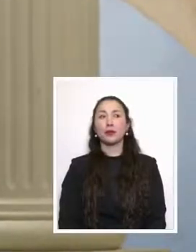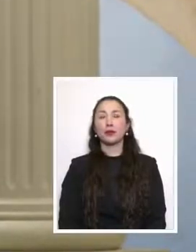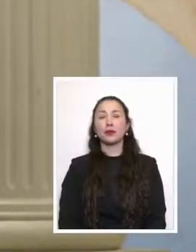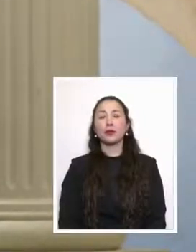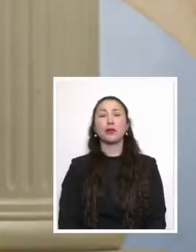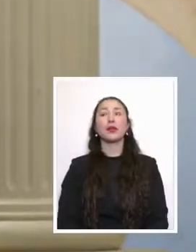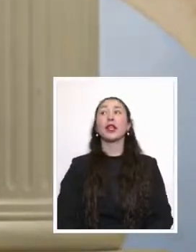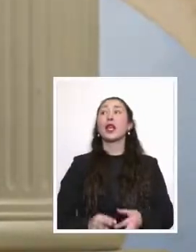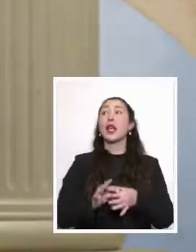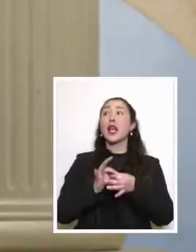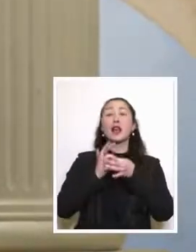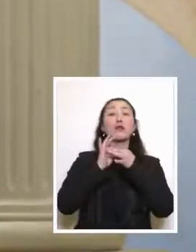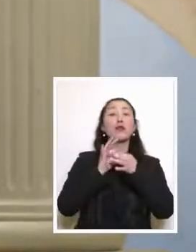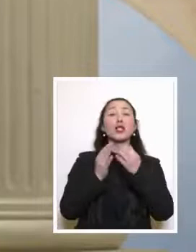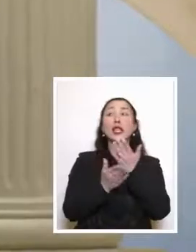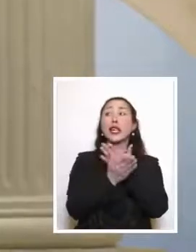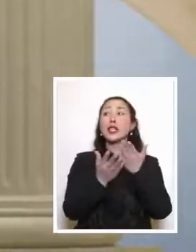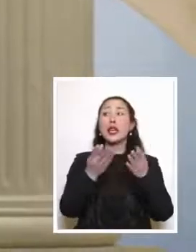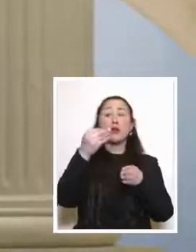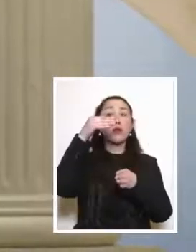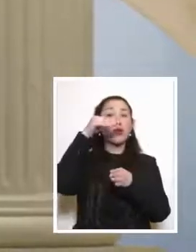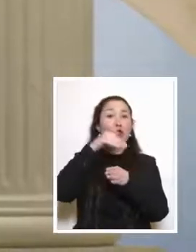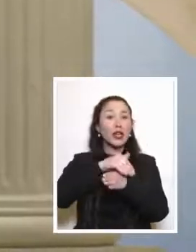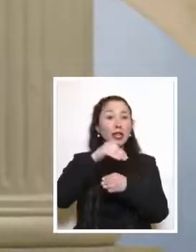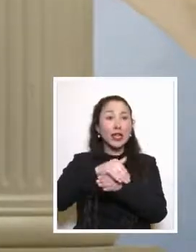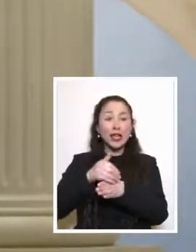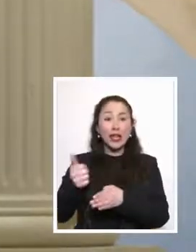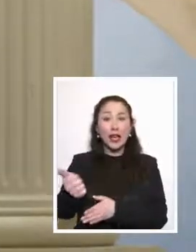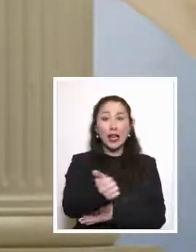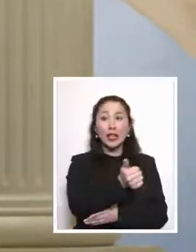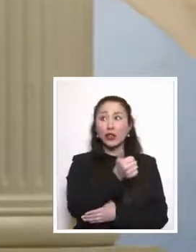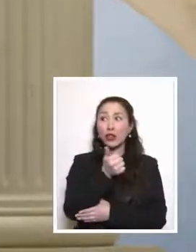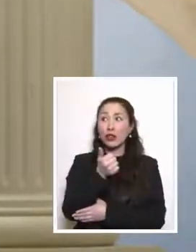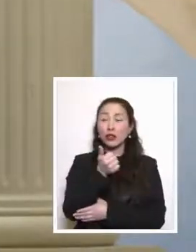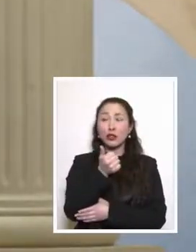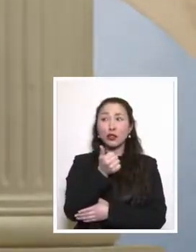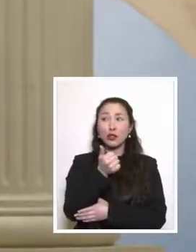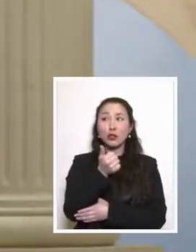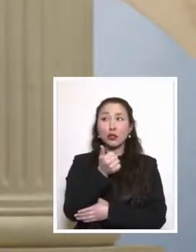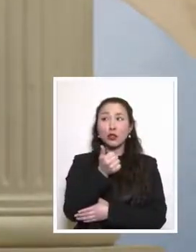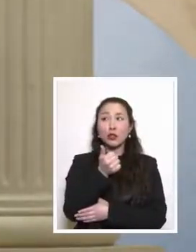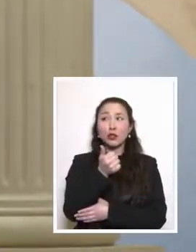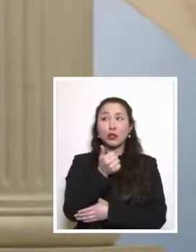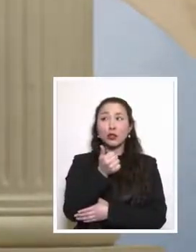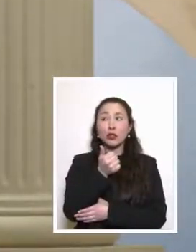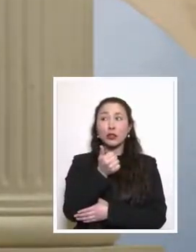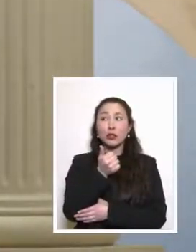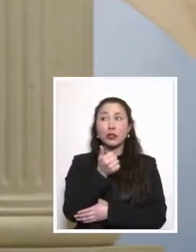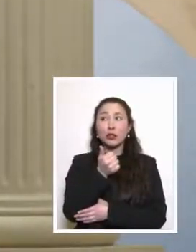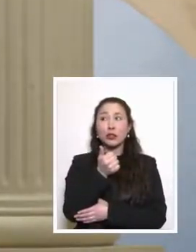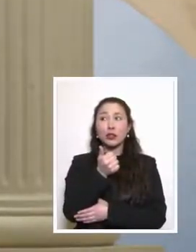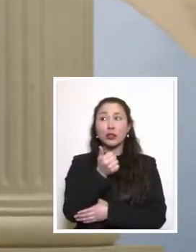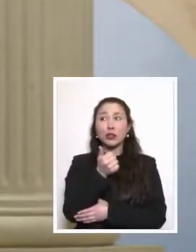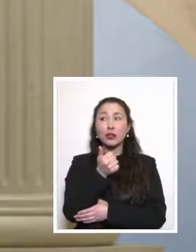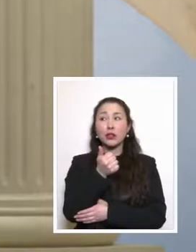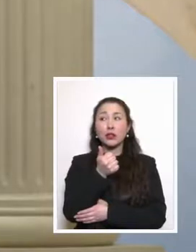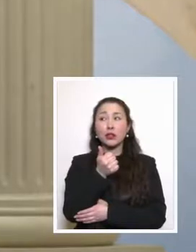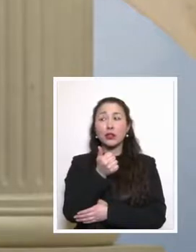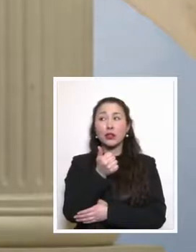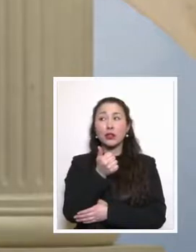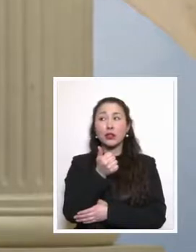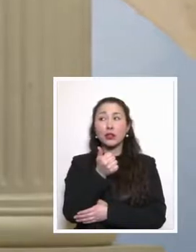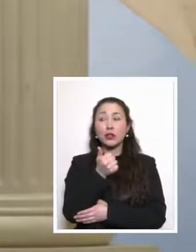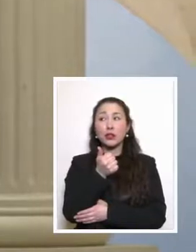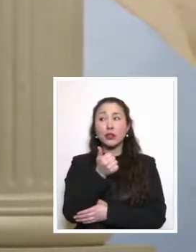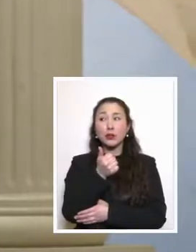Muchísimas gracias. Buenas tardes a todos, a todas. A ver si mis palabras aquí funcionan. A ver si puedo